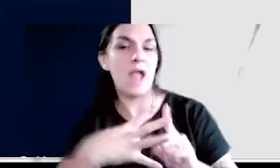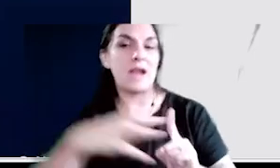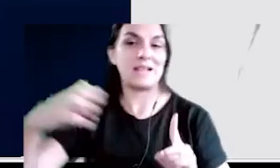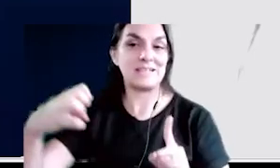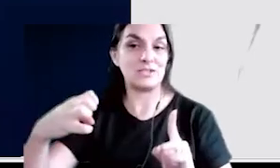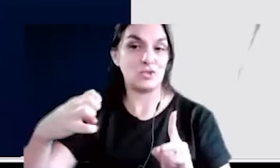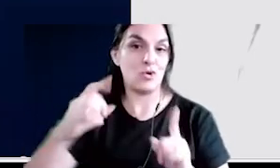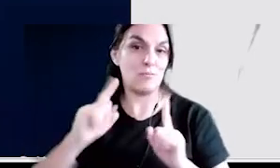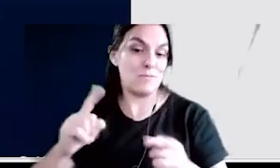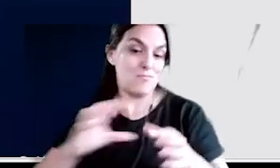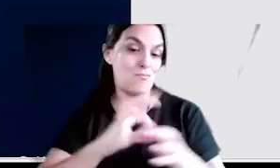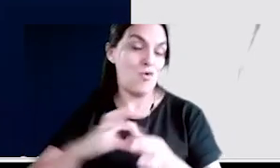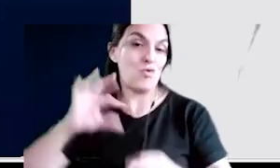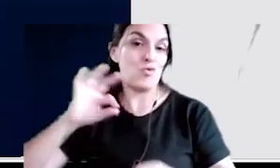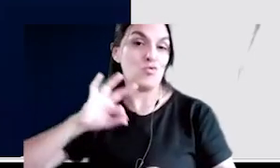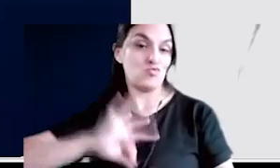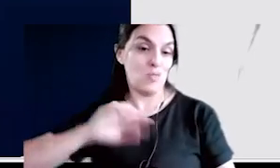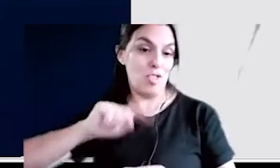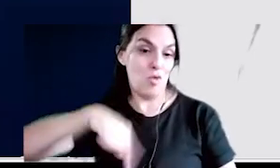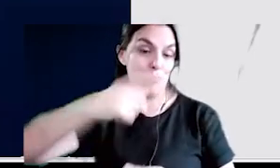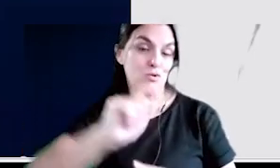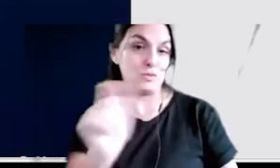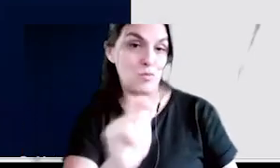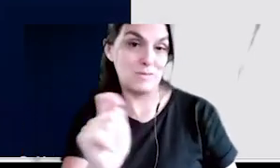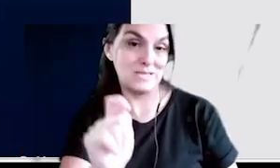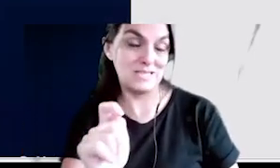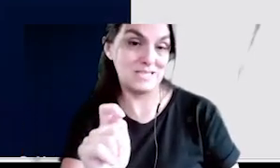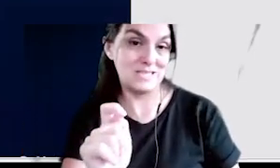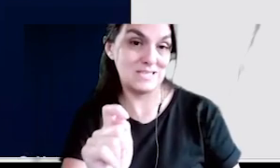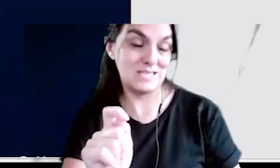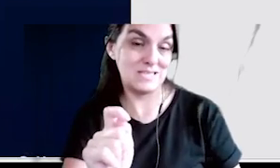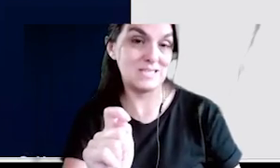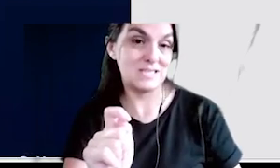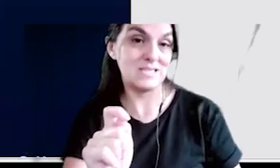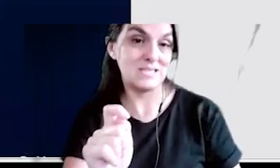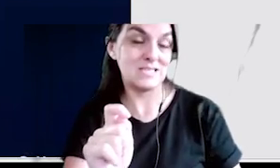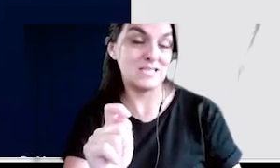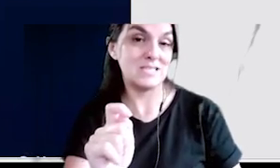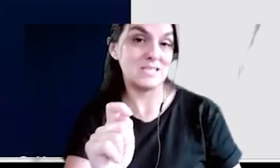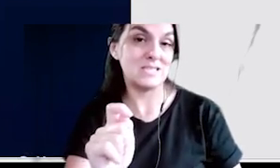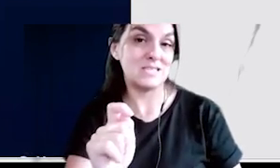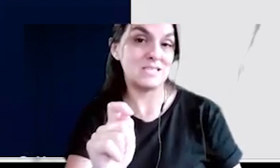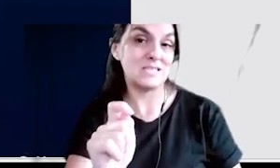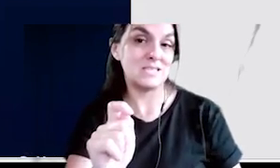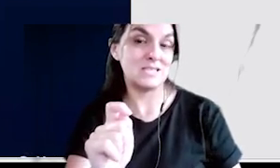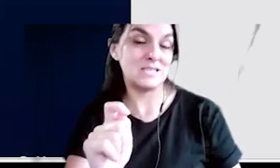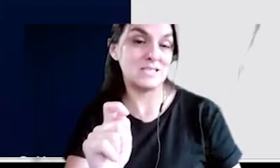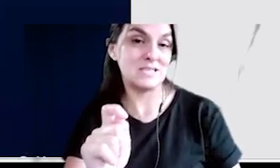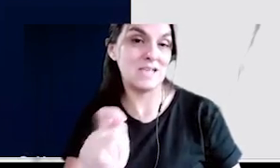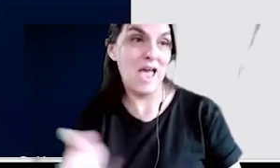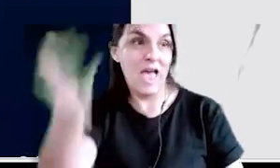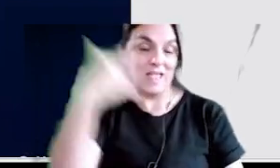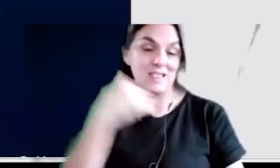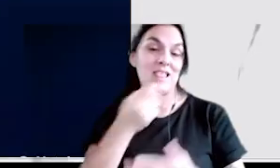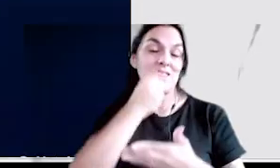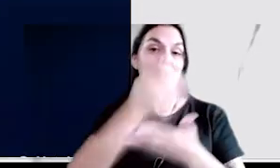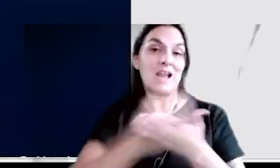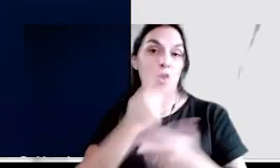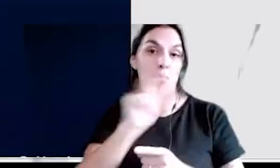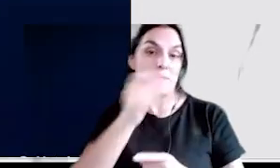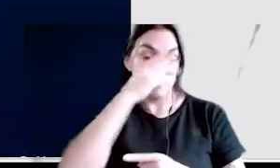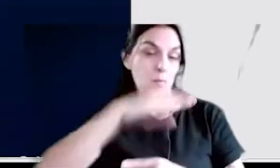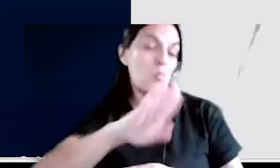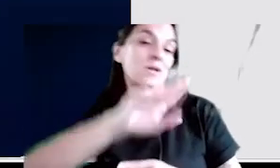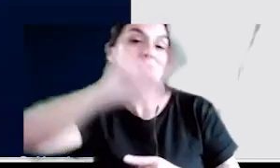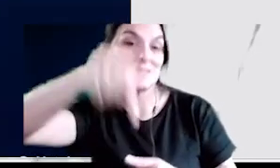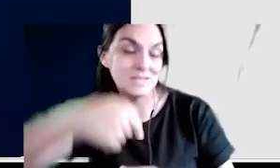sueldo percibido al mes siguiente, perdón, al mes siguiente de declaradas, si tenés que esperar a